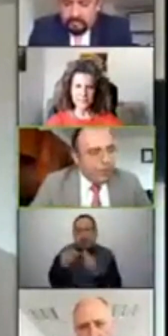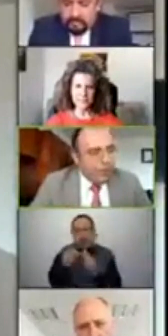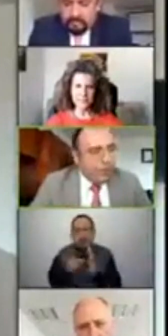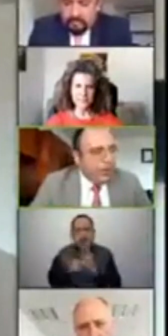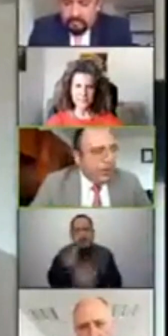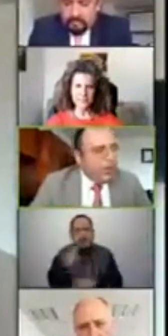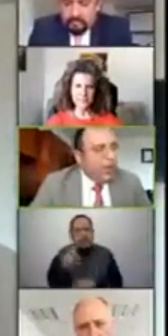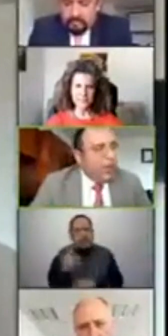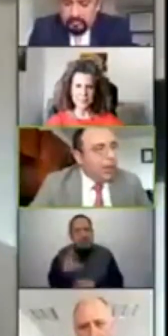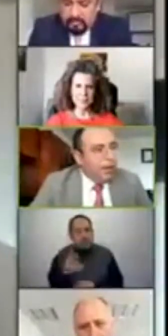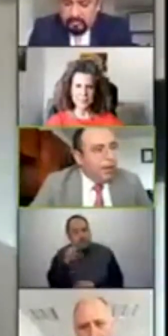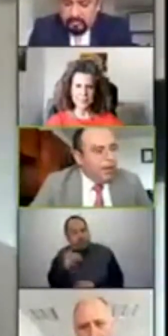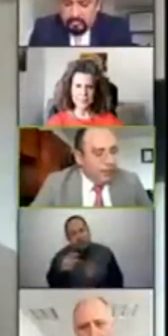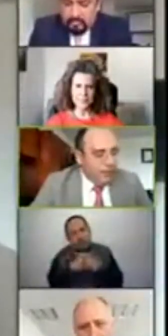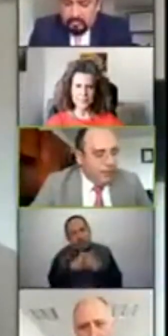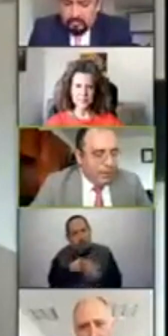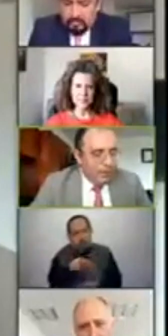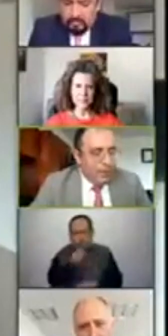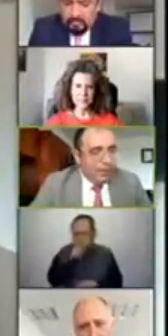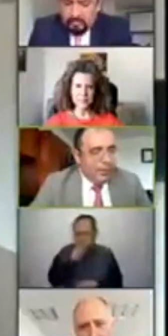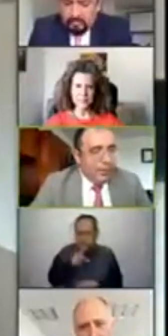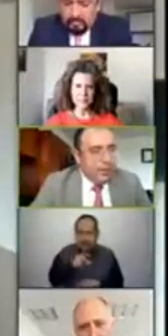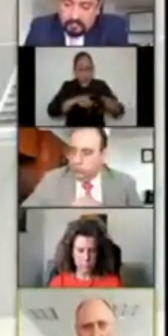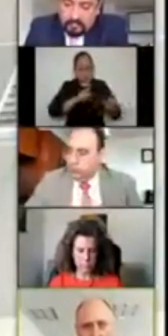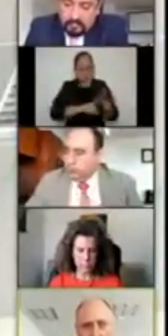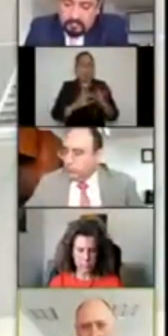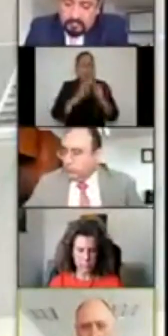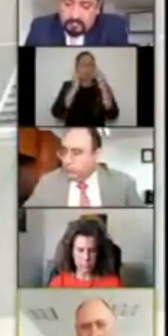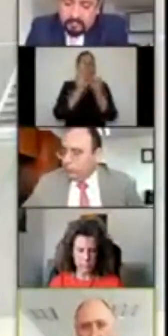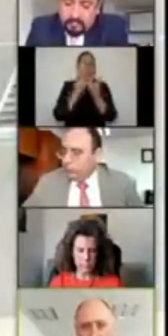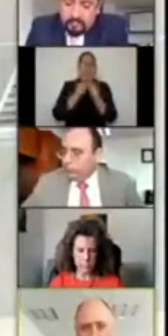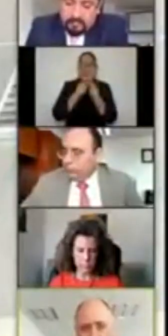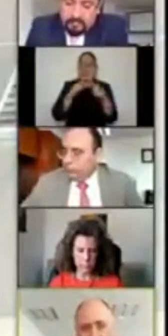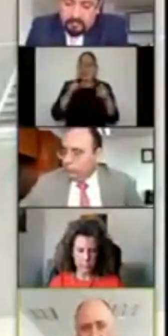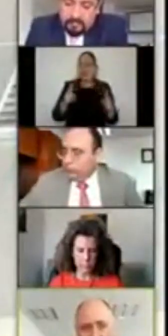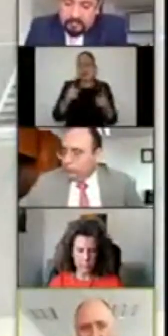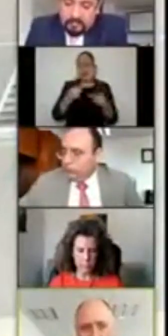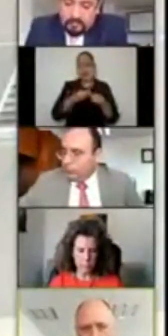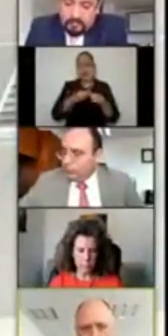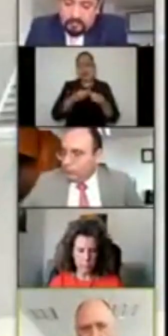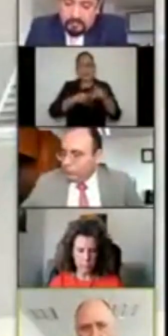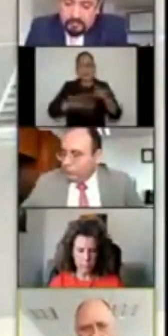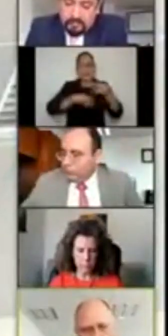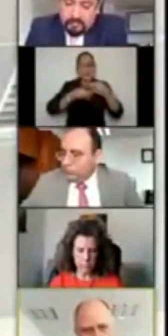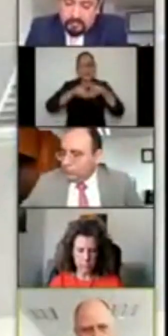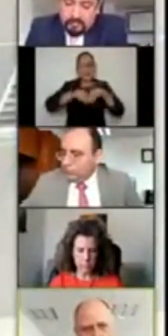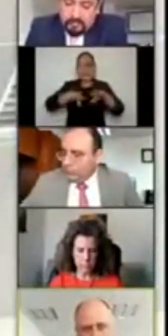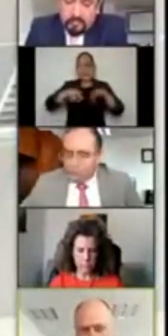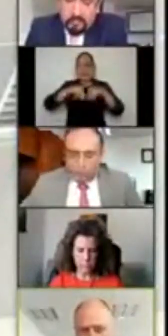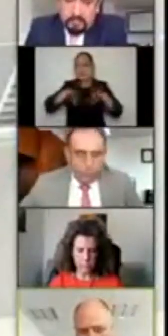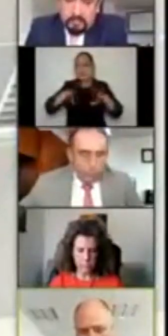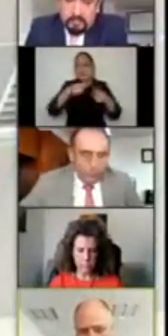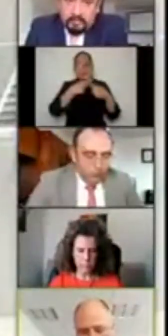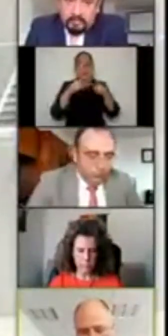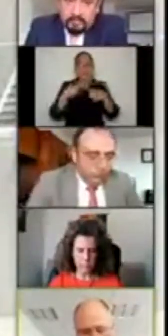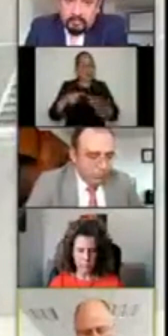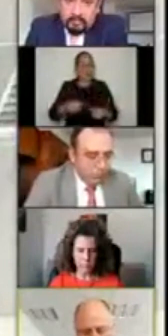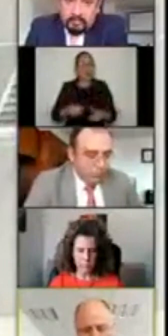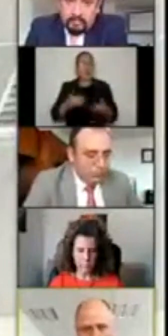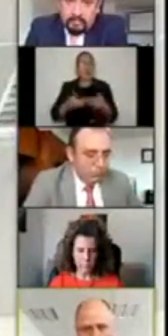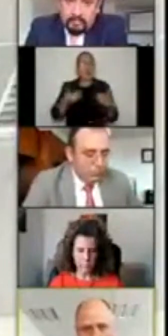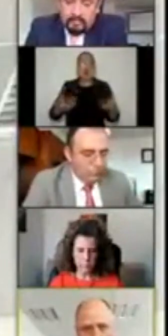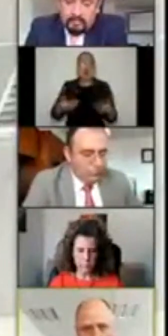la propuesta de resolución para declarar la inexistencia de las infracciones denunciadas debido a que las publicaciones hechas en la